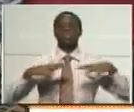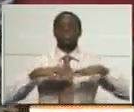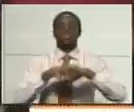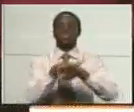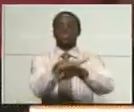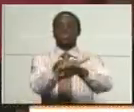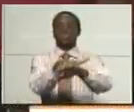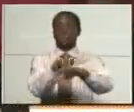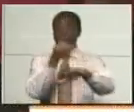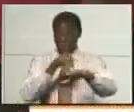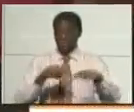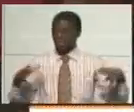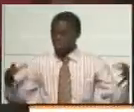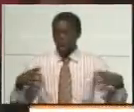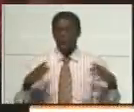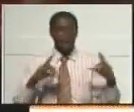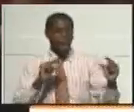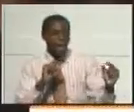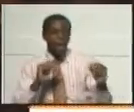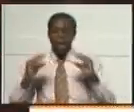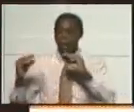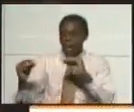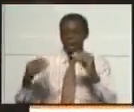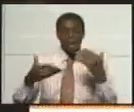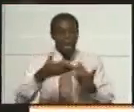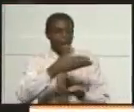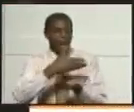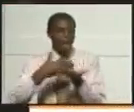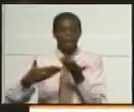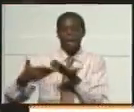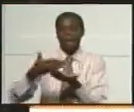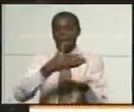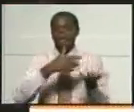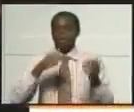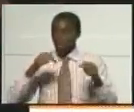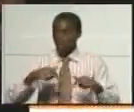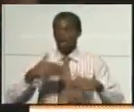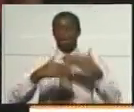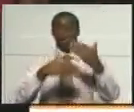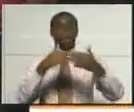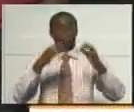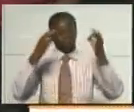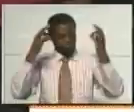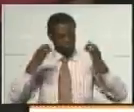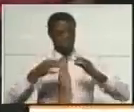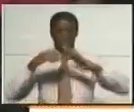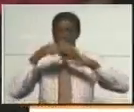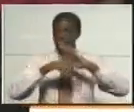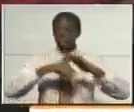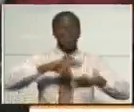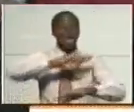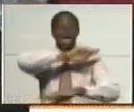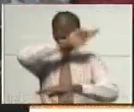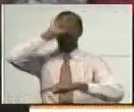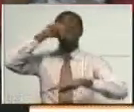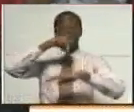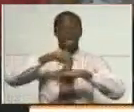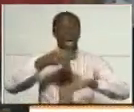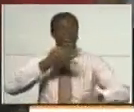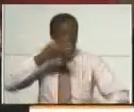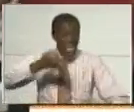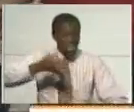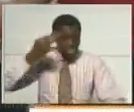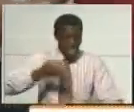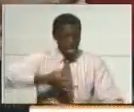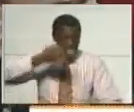verdadero diálogo social, un verdadero diálogo constituyente, diálogo profundo, un diálogo nacional, verdadero, verdadero,